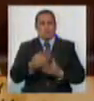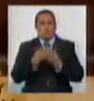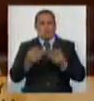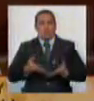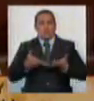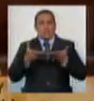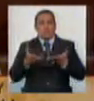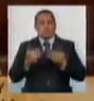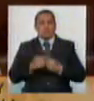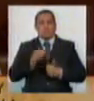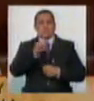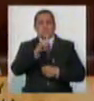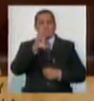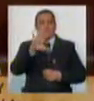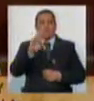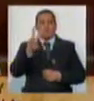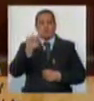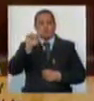que han brindado